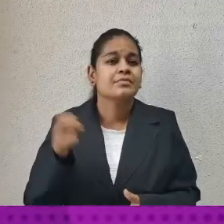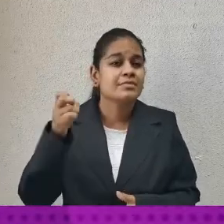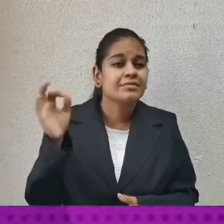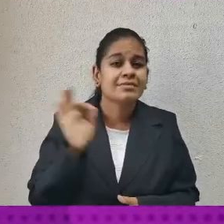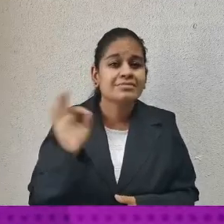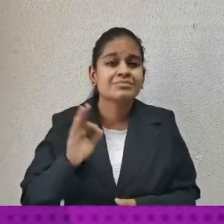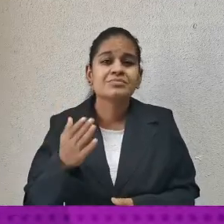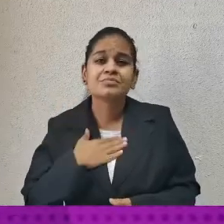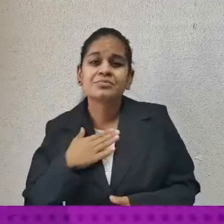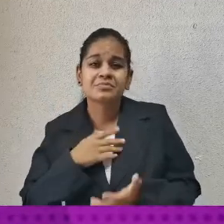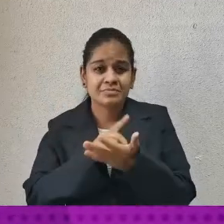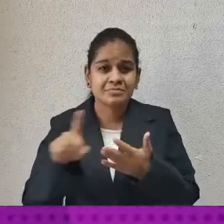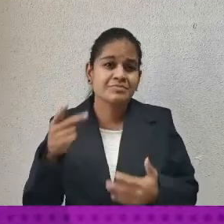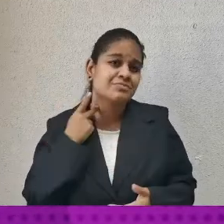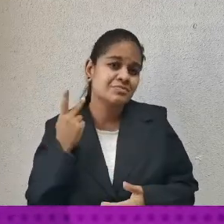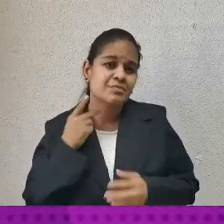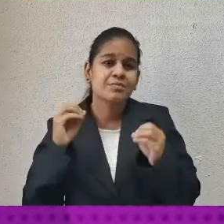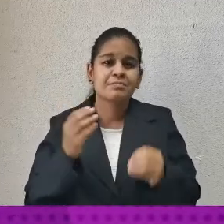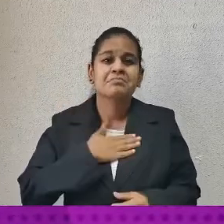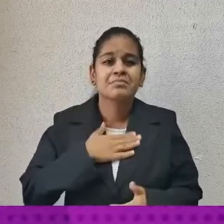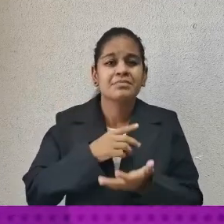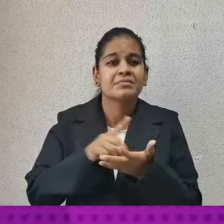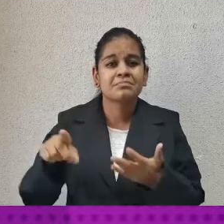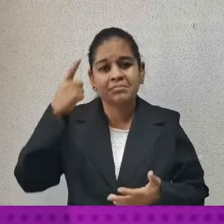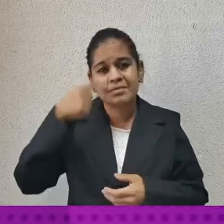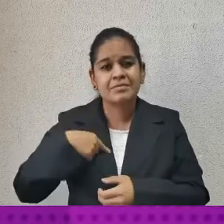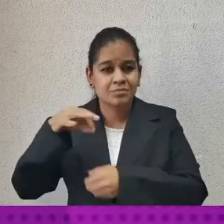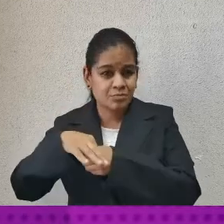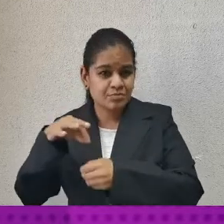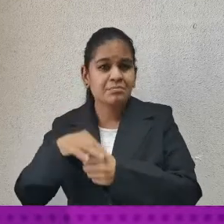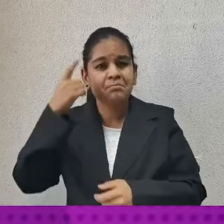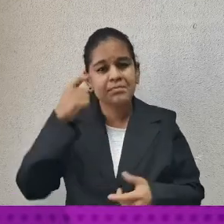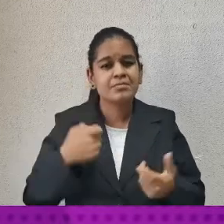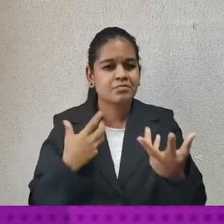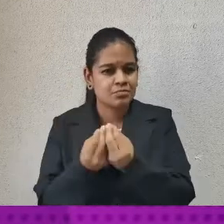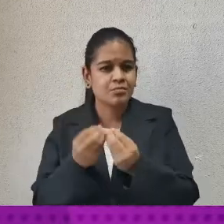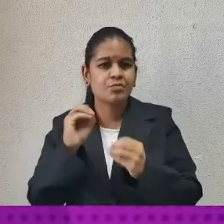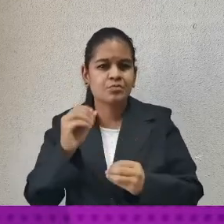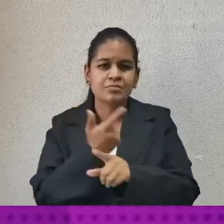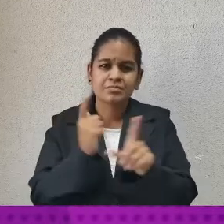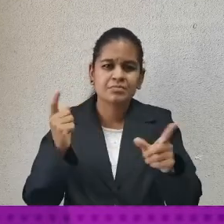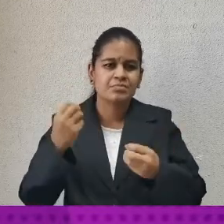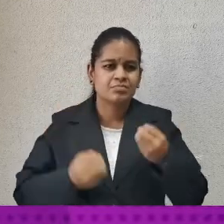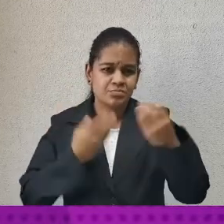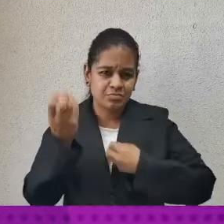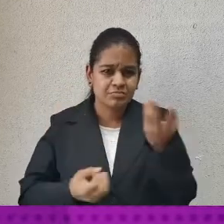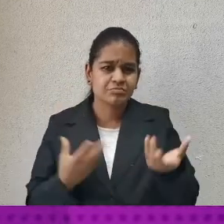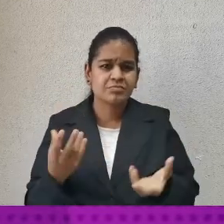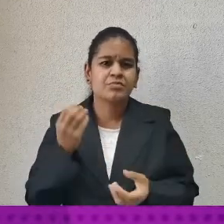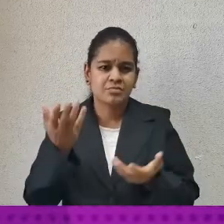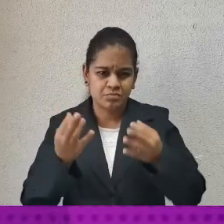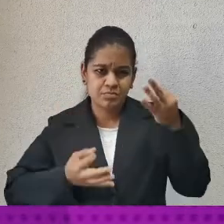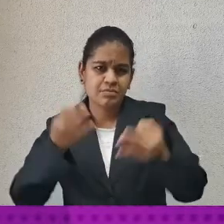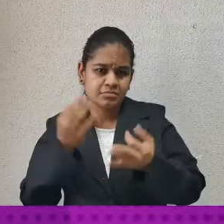de solventar violaciones a sus derechos político-electorales de asociación, de libre expresión en materia político-electoral. Es